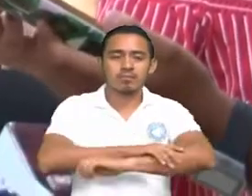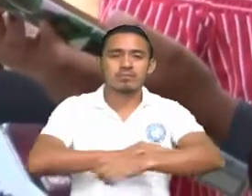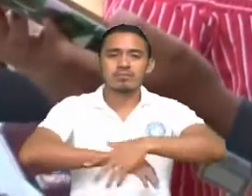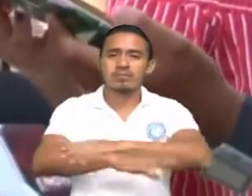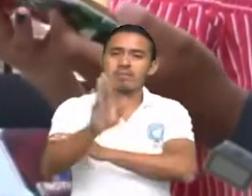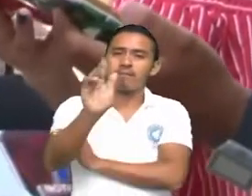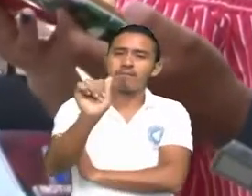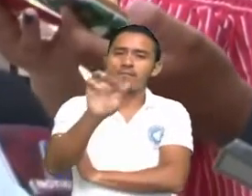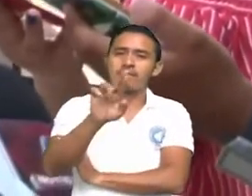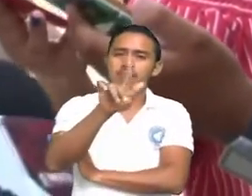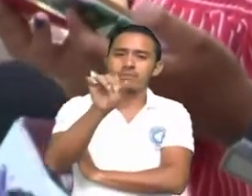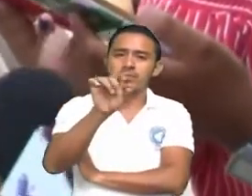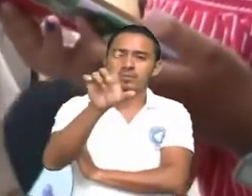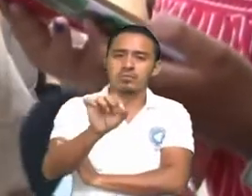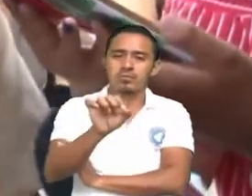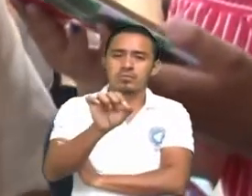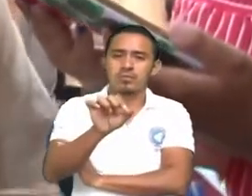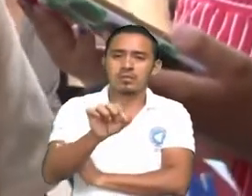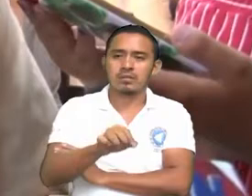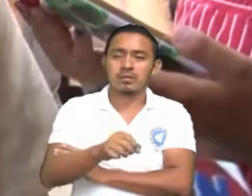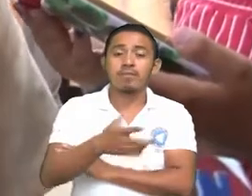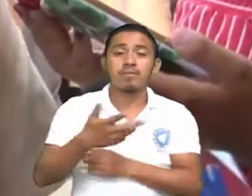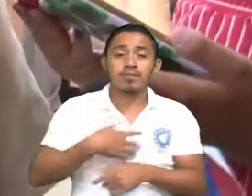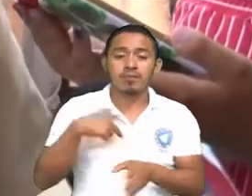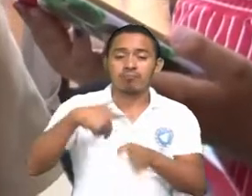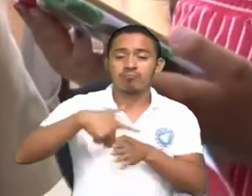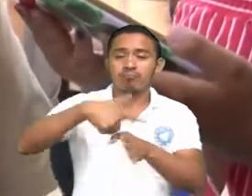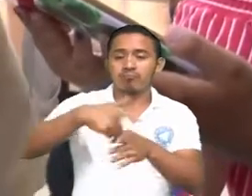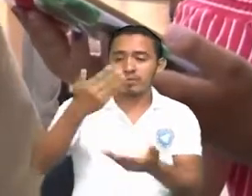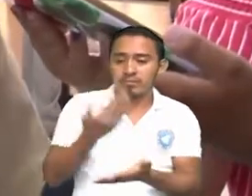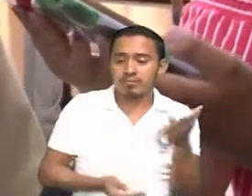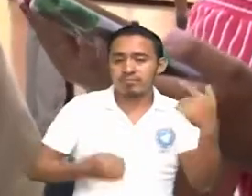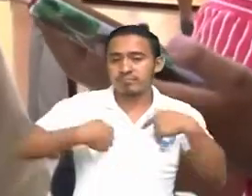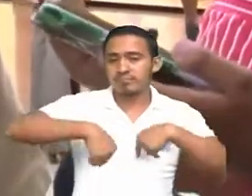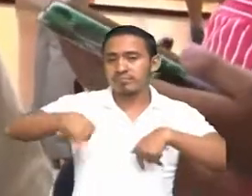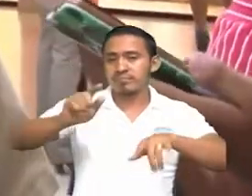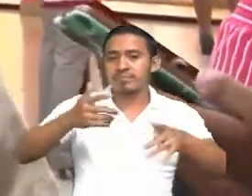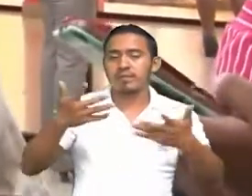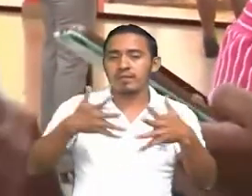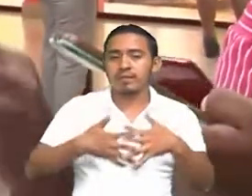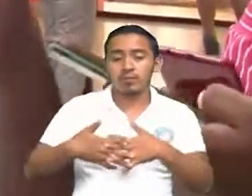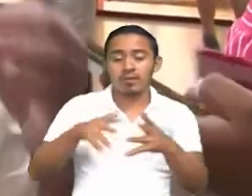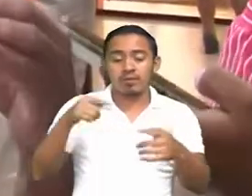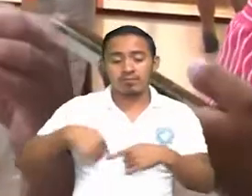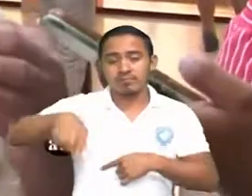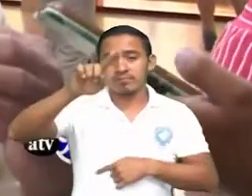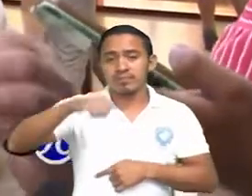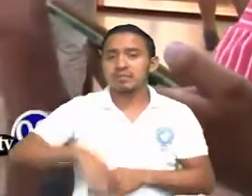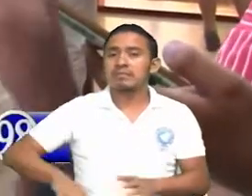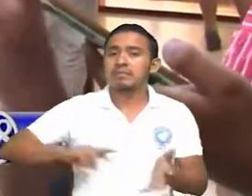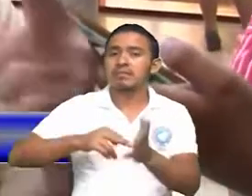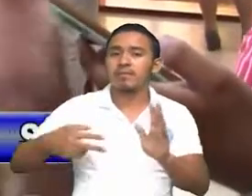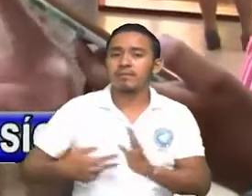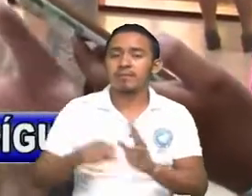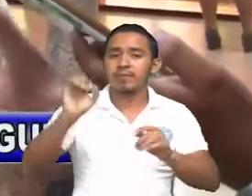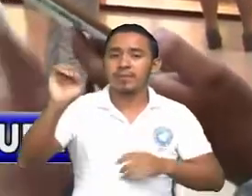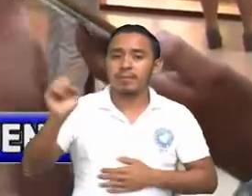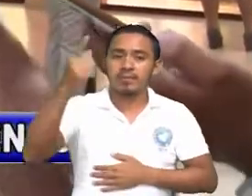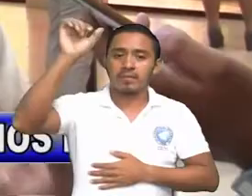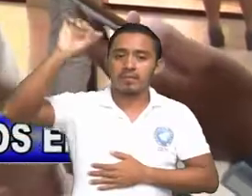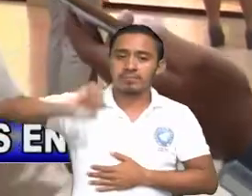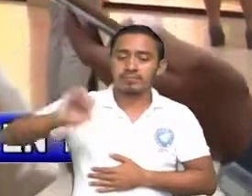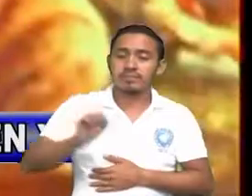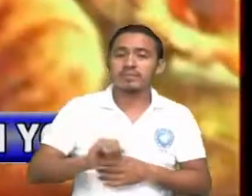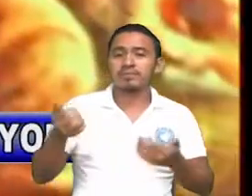Bartolo, que dejó sacar a los caballos y los huyeron, los filibusteros. Ese es el símbolo, pues, la primera derrota a